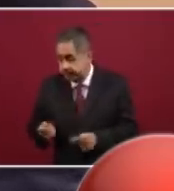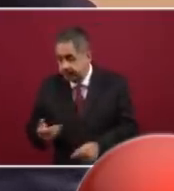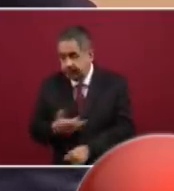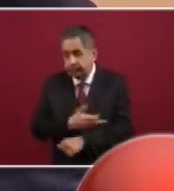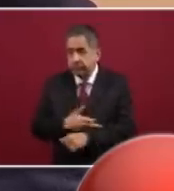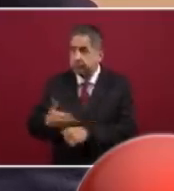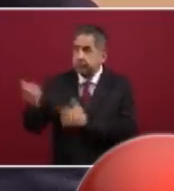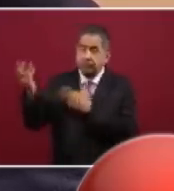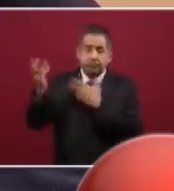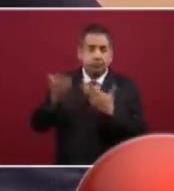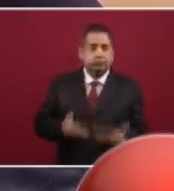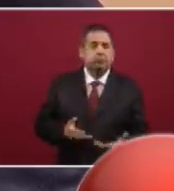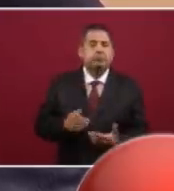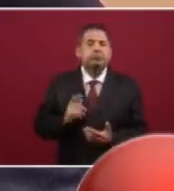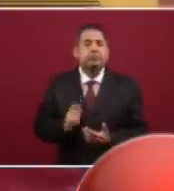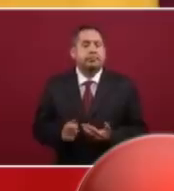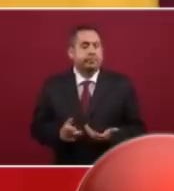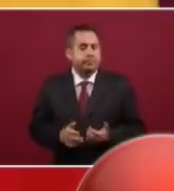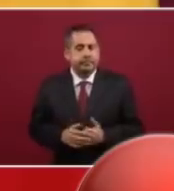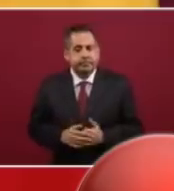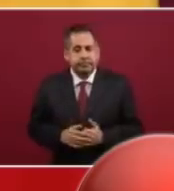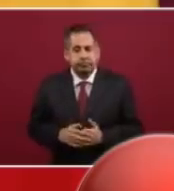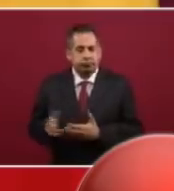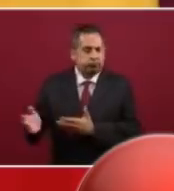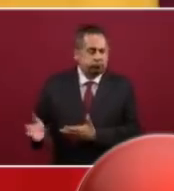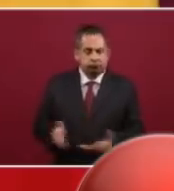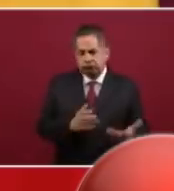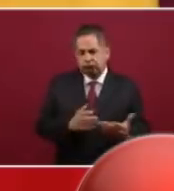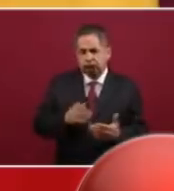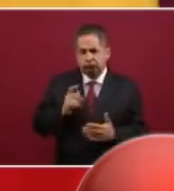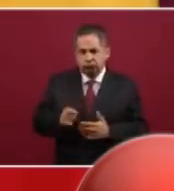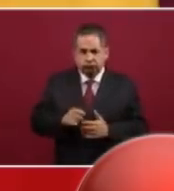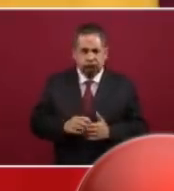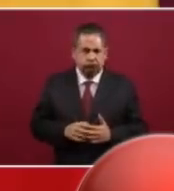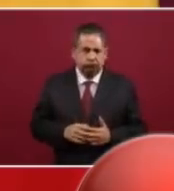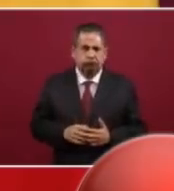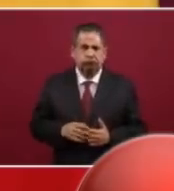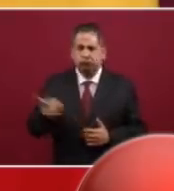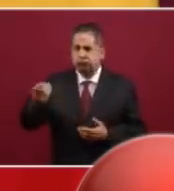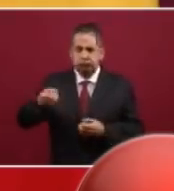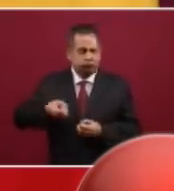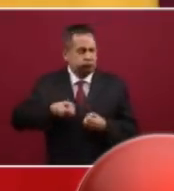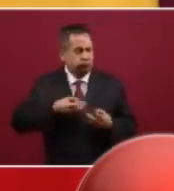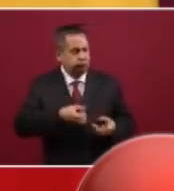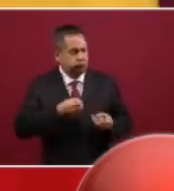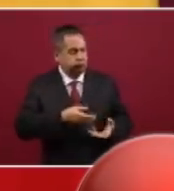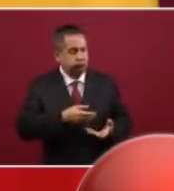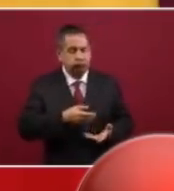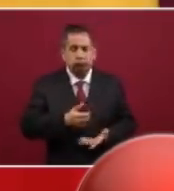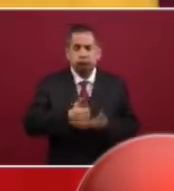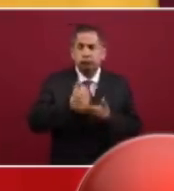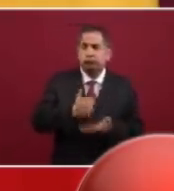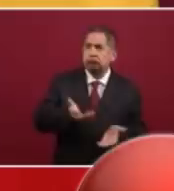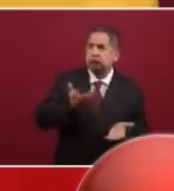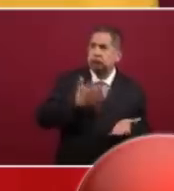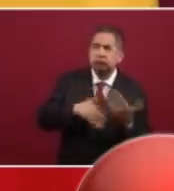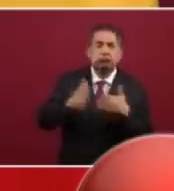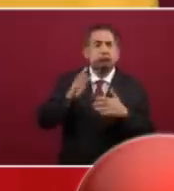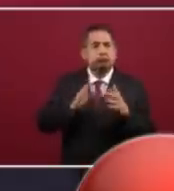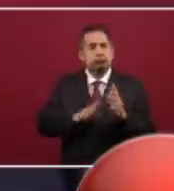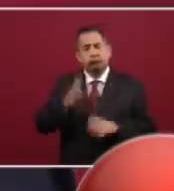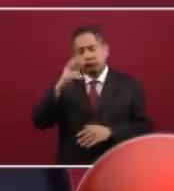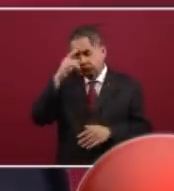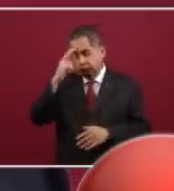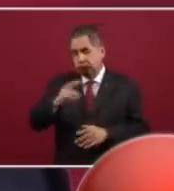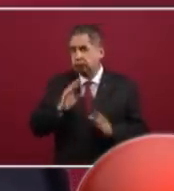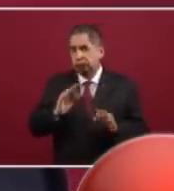familias, y que fue mucho el aporte al desarrollo de